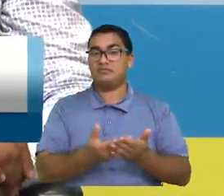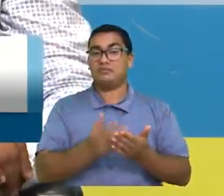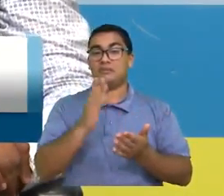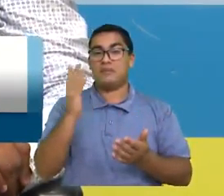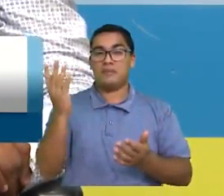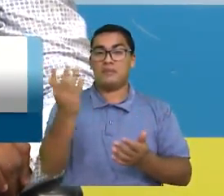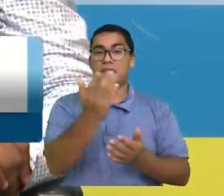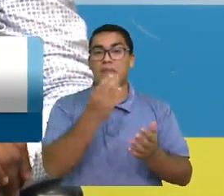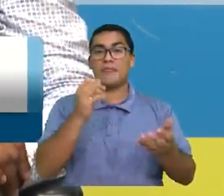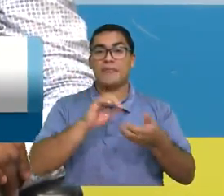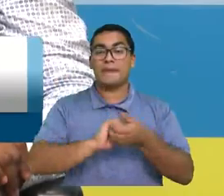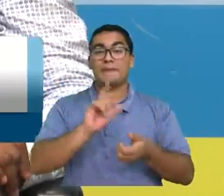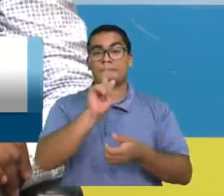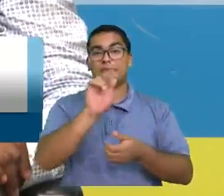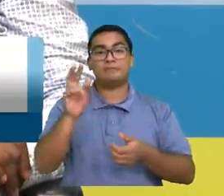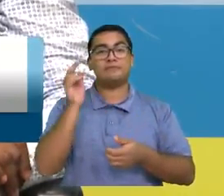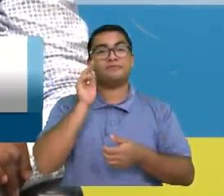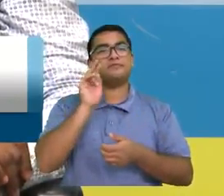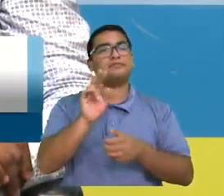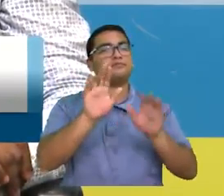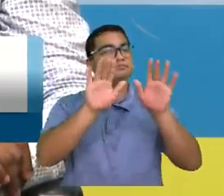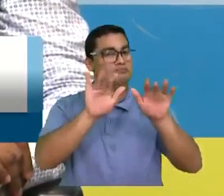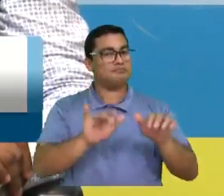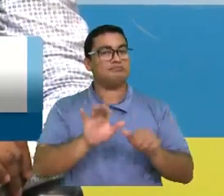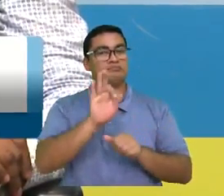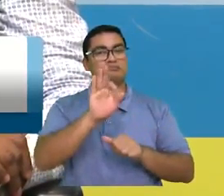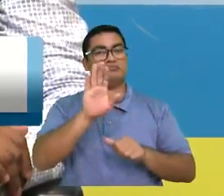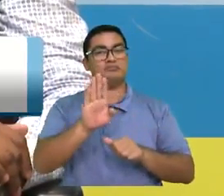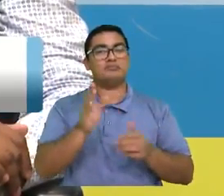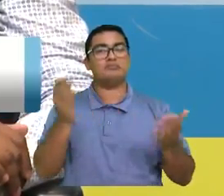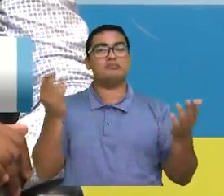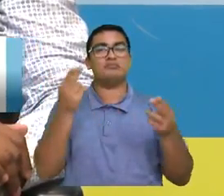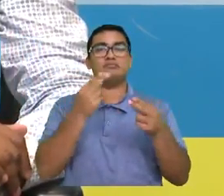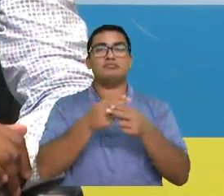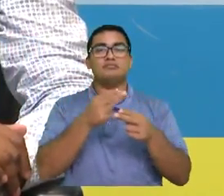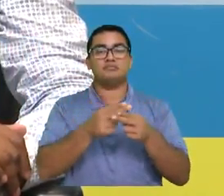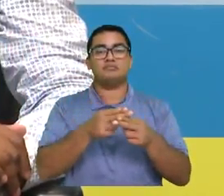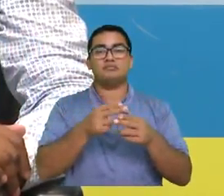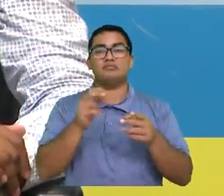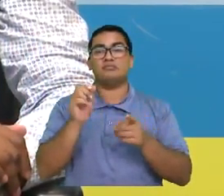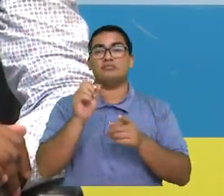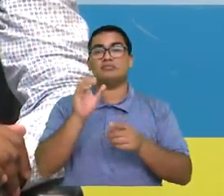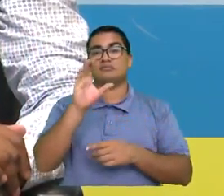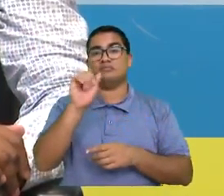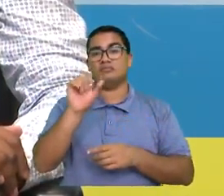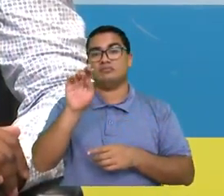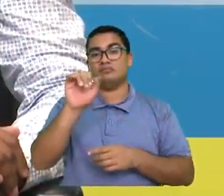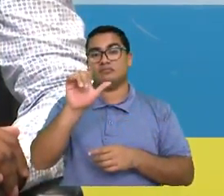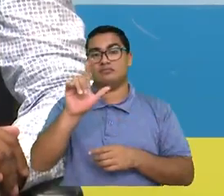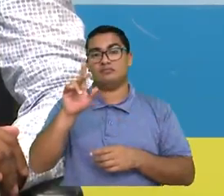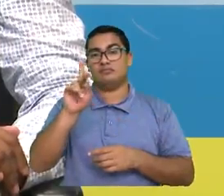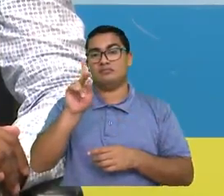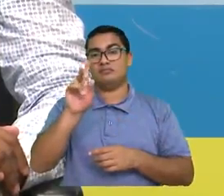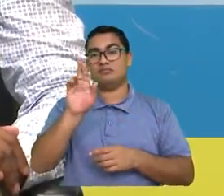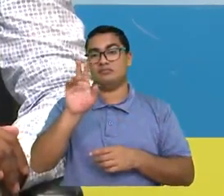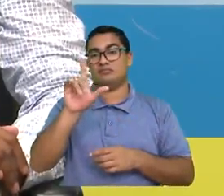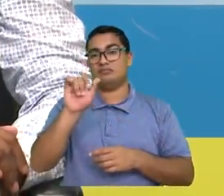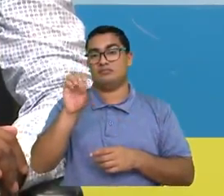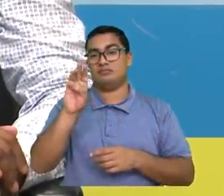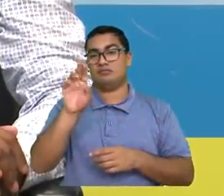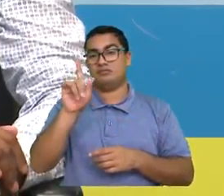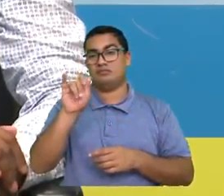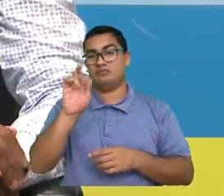amigos televidentes que nos ven a través de Facebook. En esta red social aparecemos como Canal Parlamentario Nicaragua, también a